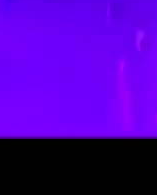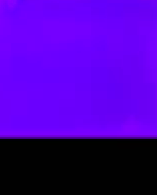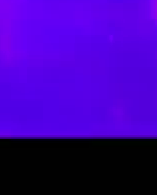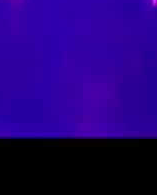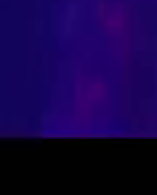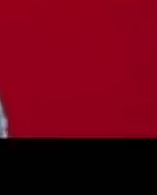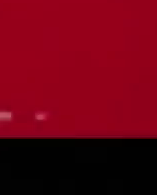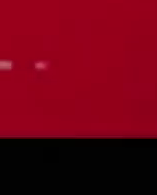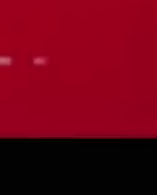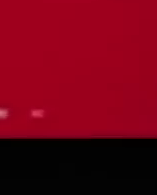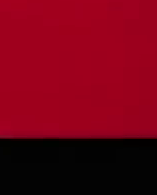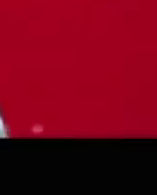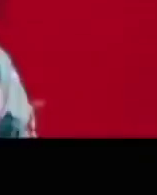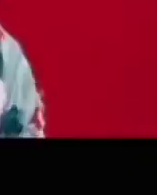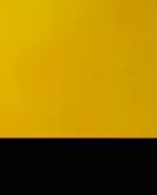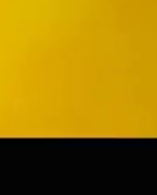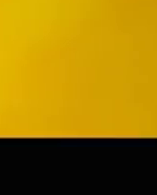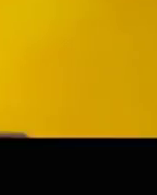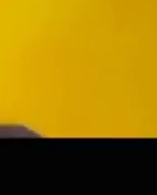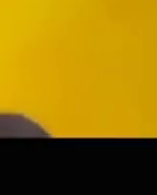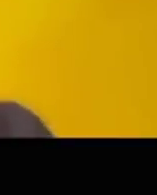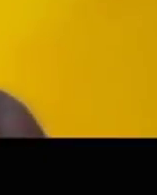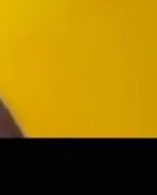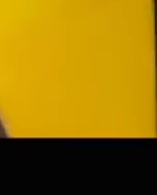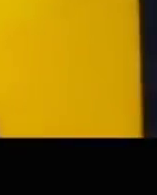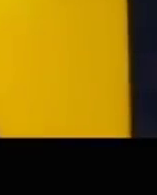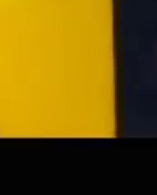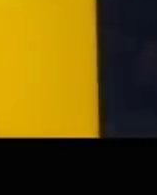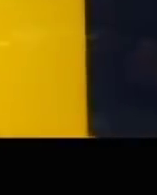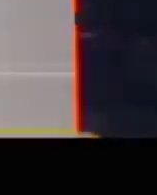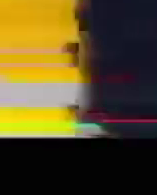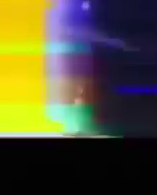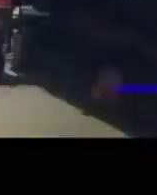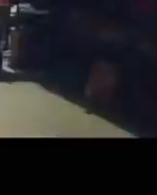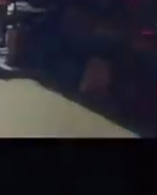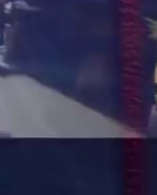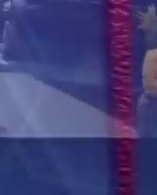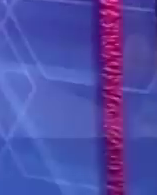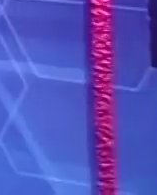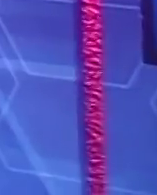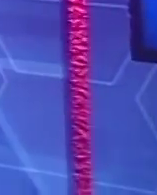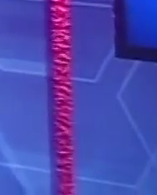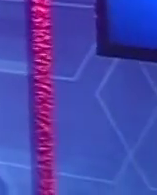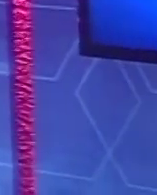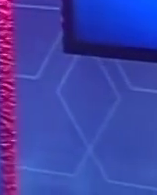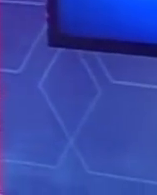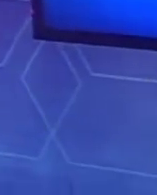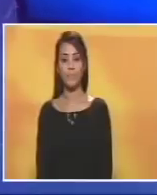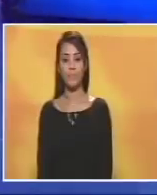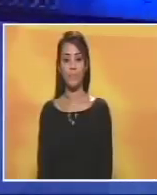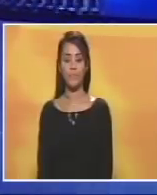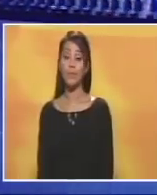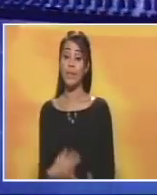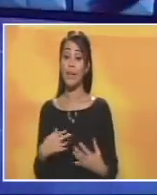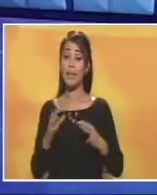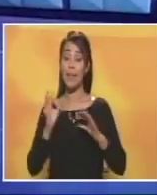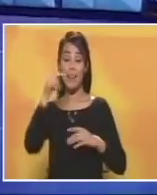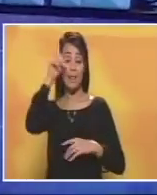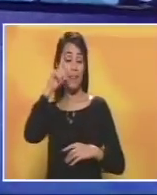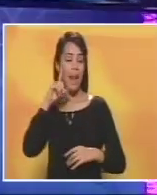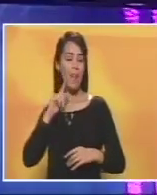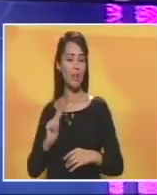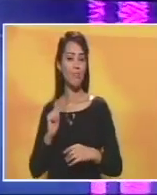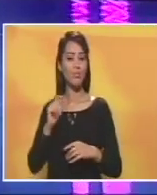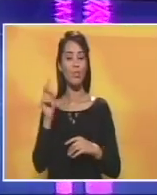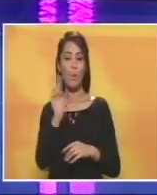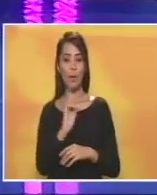botellas para arriba, sí, los tengo bailando, rompiendo. ¿Y dónde está mi gigante? Pero el talento venezolano también podría ser reconocido en Estados